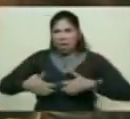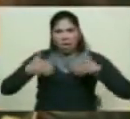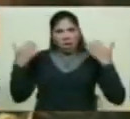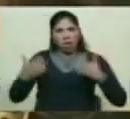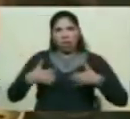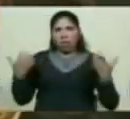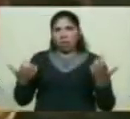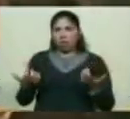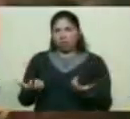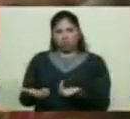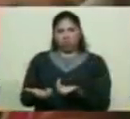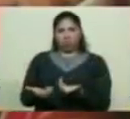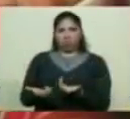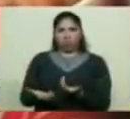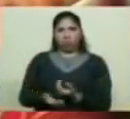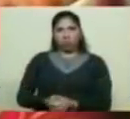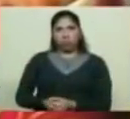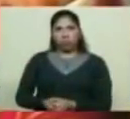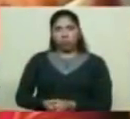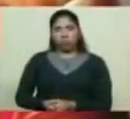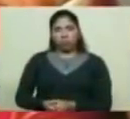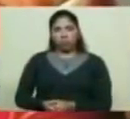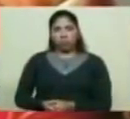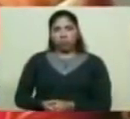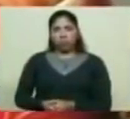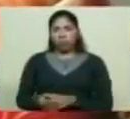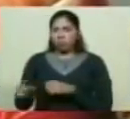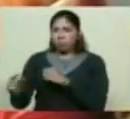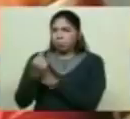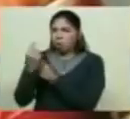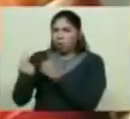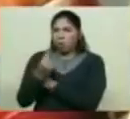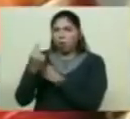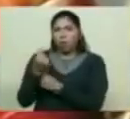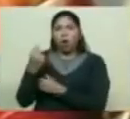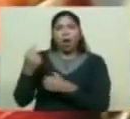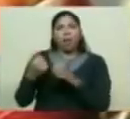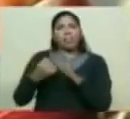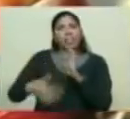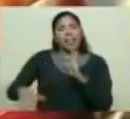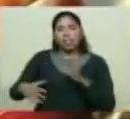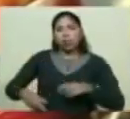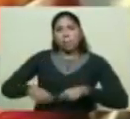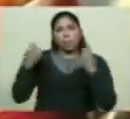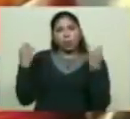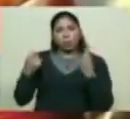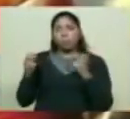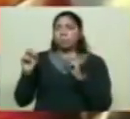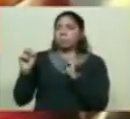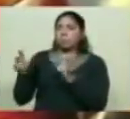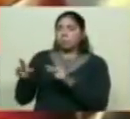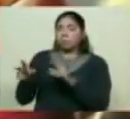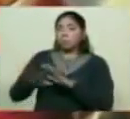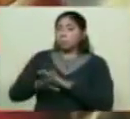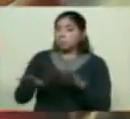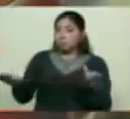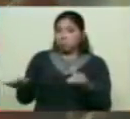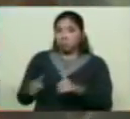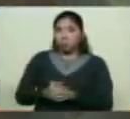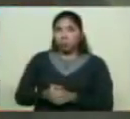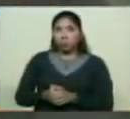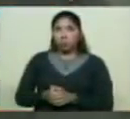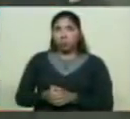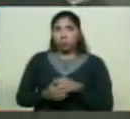lo que no es defensivo sino atacando nuestros derechos me hace extender la vista más allá